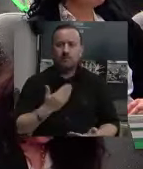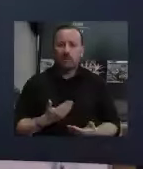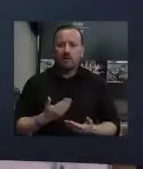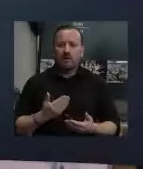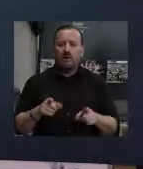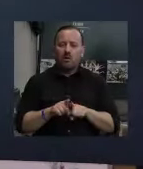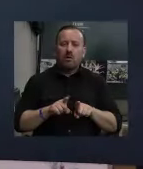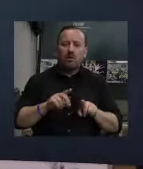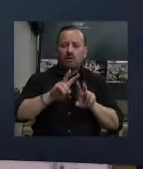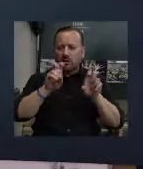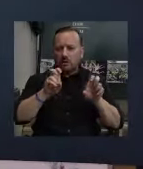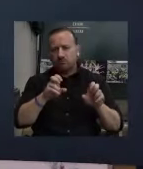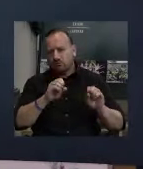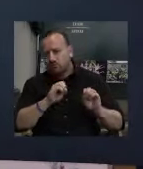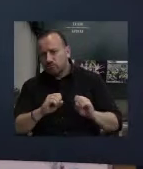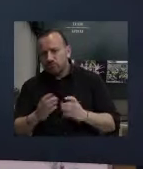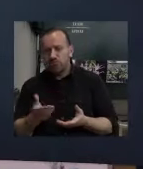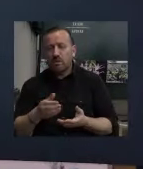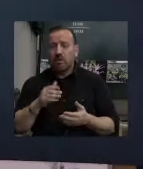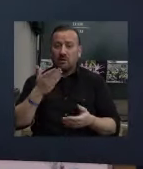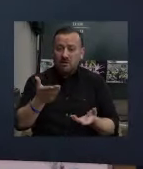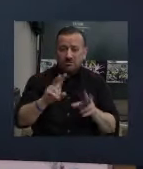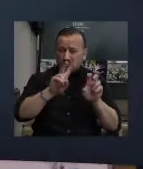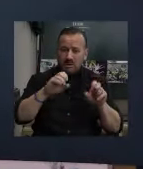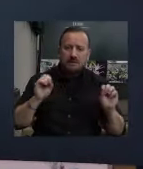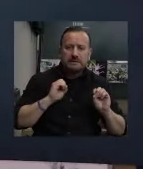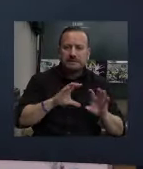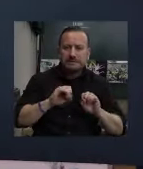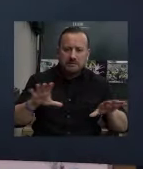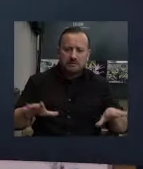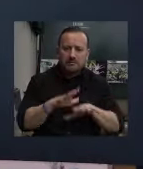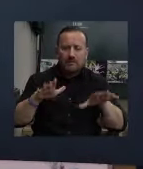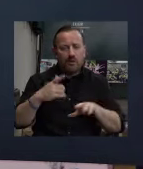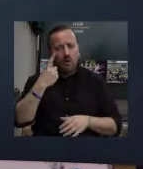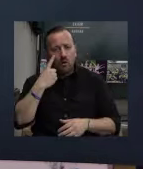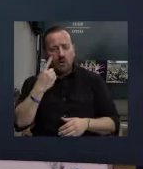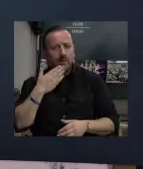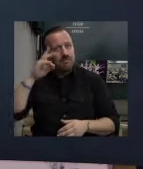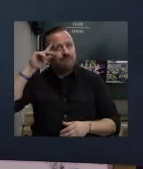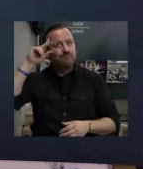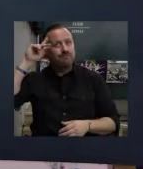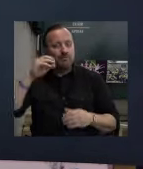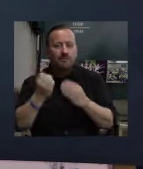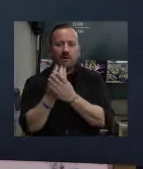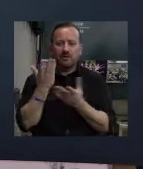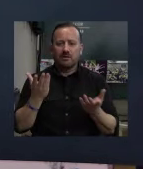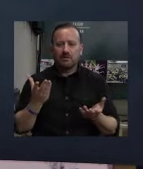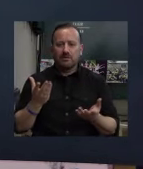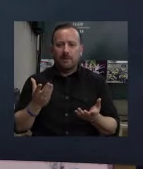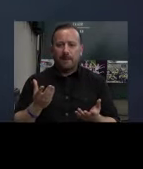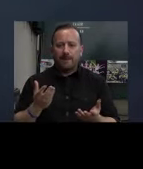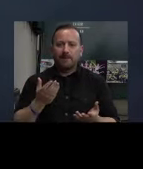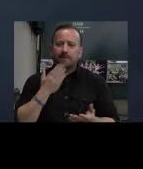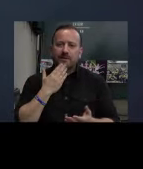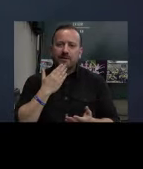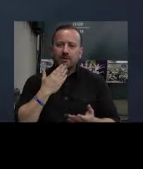educacionales que que seguimos esto implica fomentar no solo el conocimiento sino también la creatividad eh